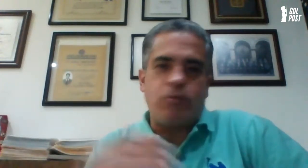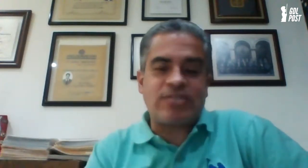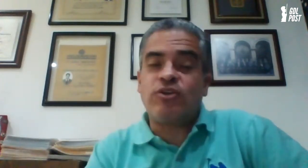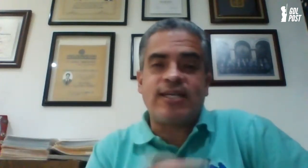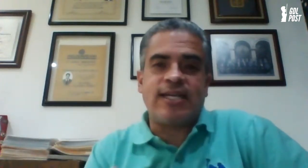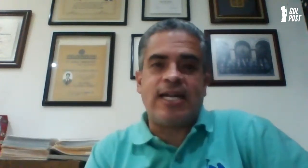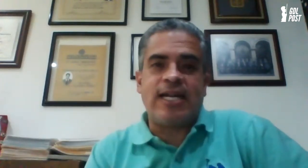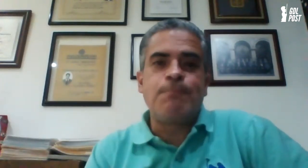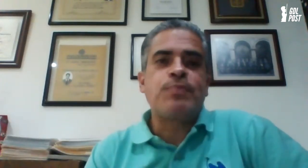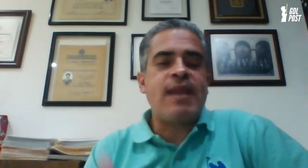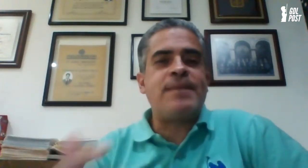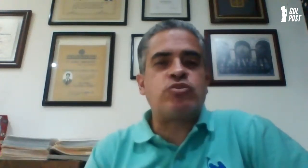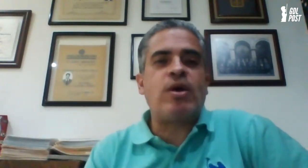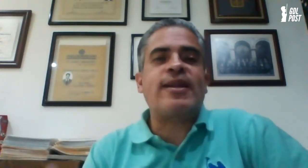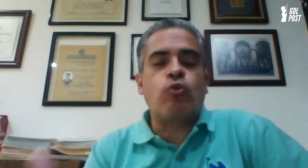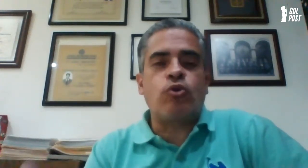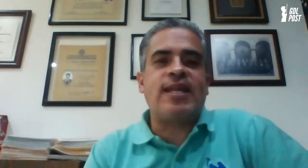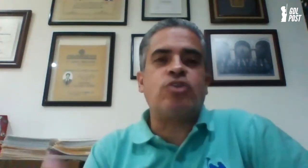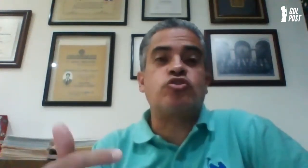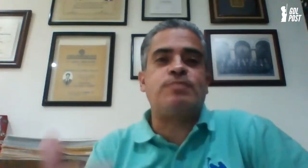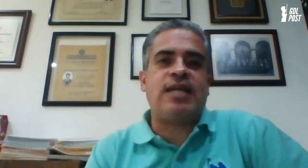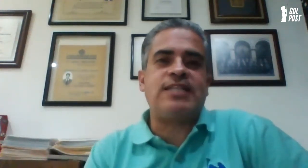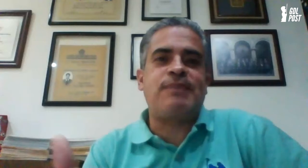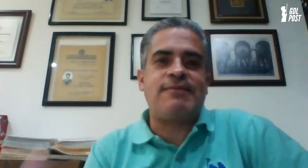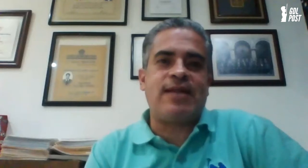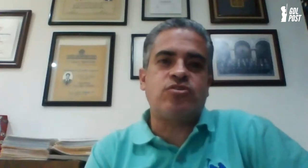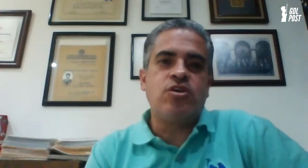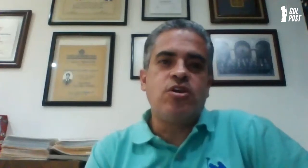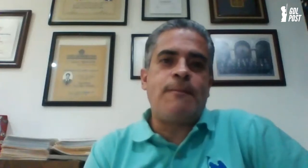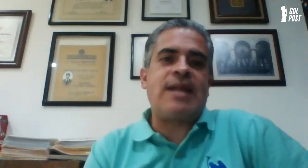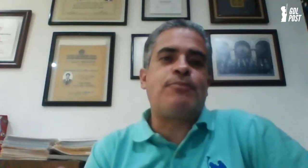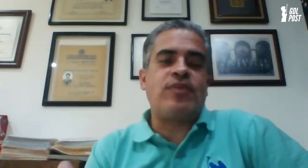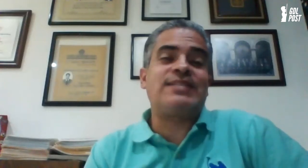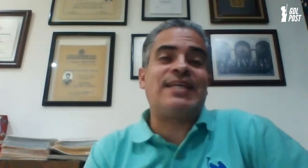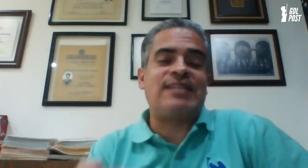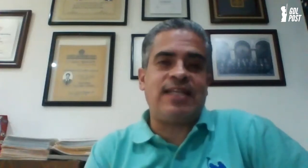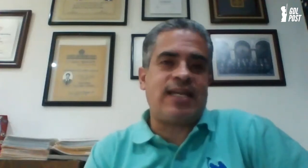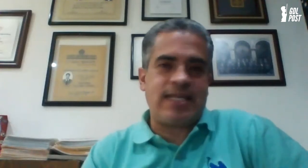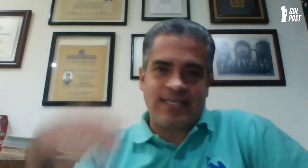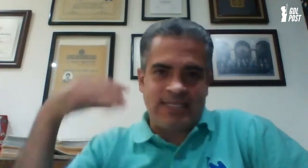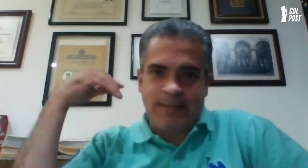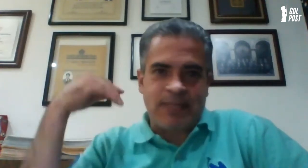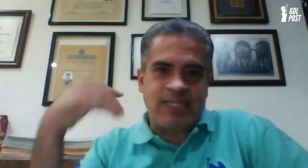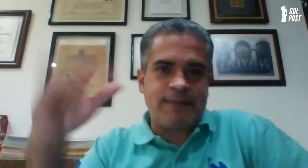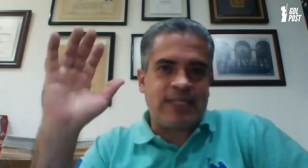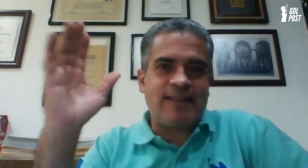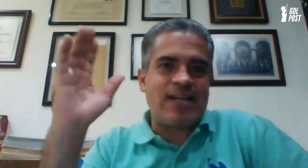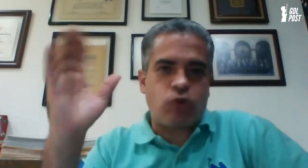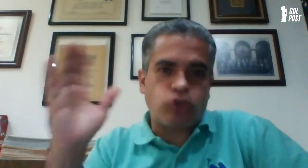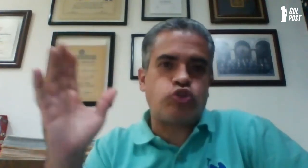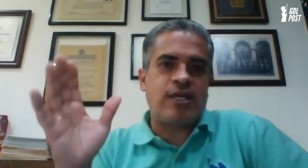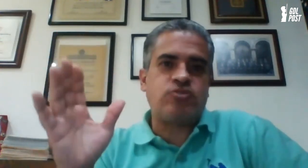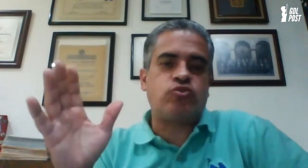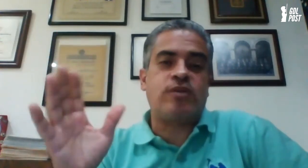médicos, población en general, empezó a recurrir a los hospitales privados para poderse atender, independientemente